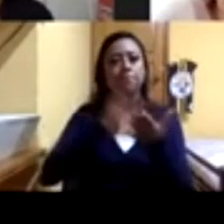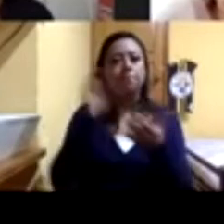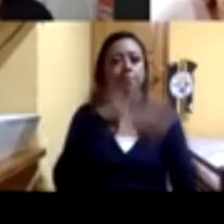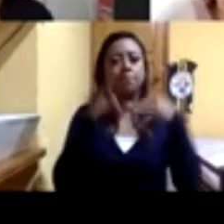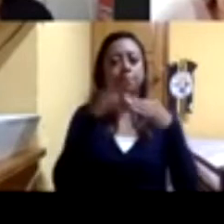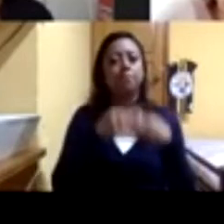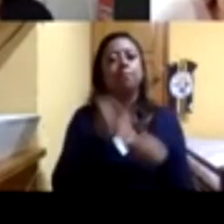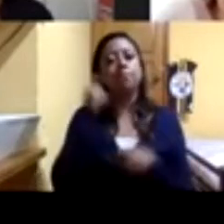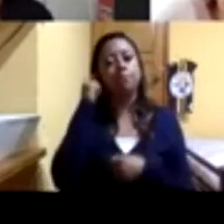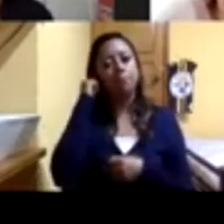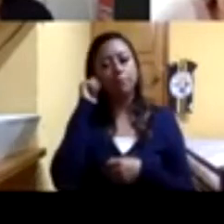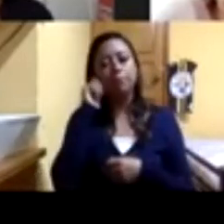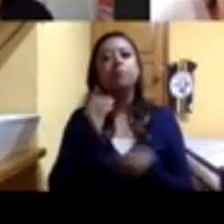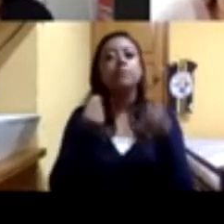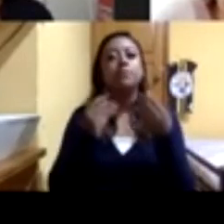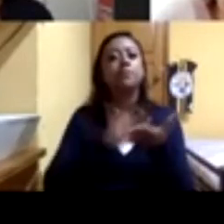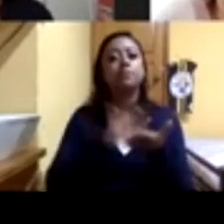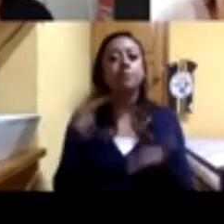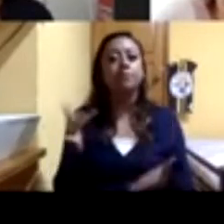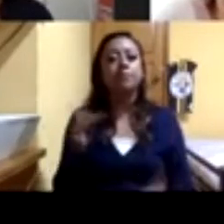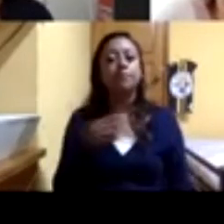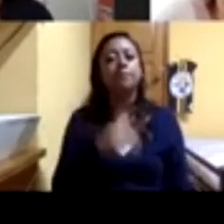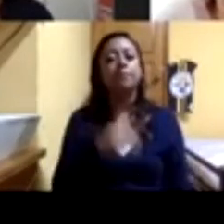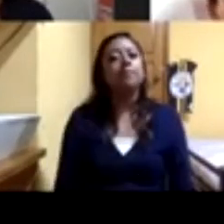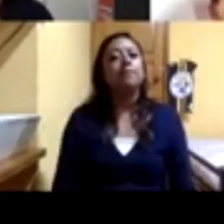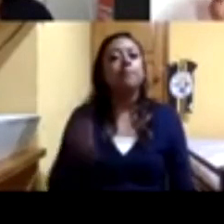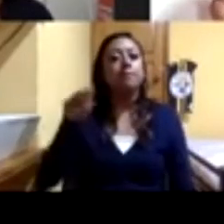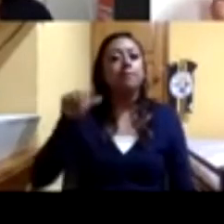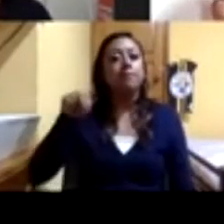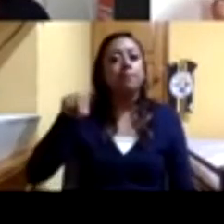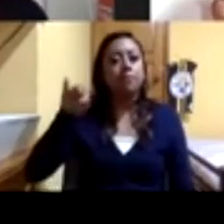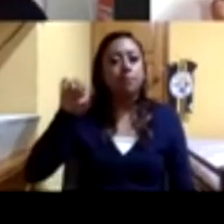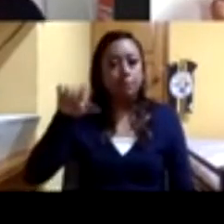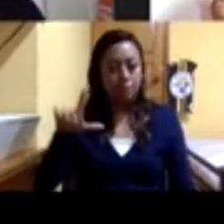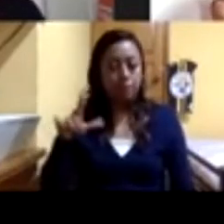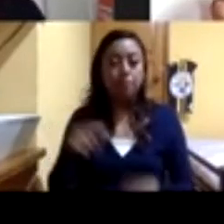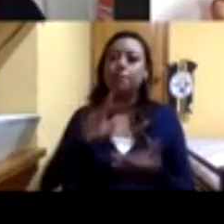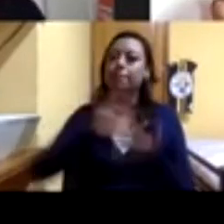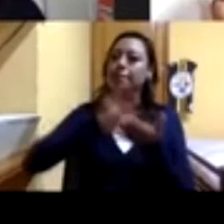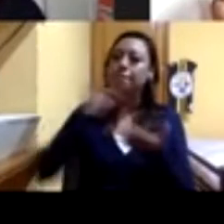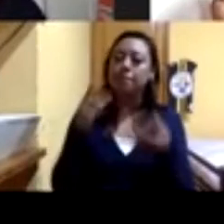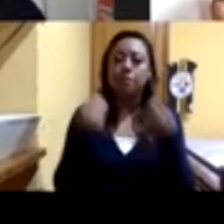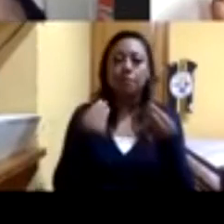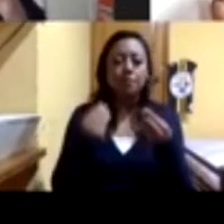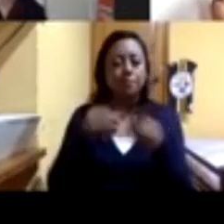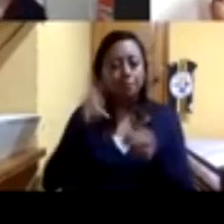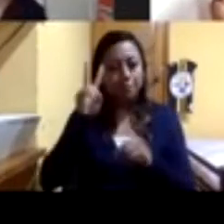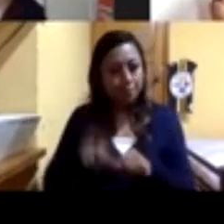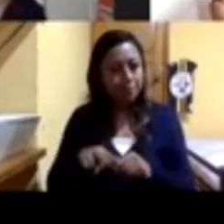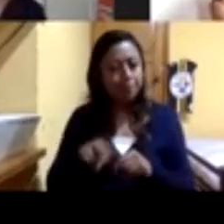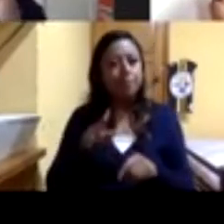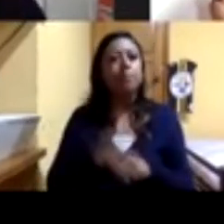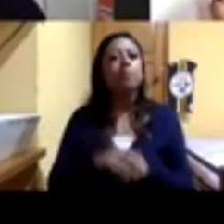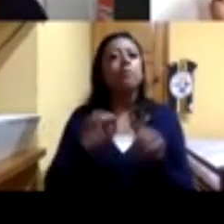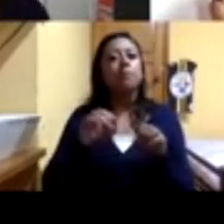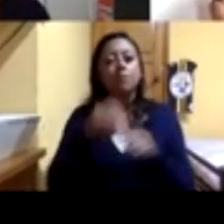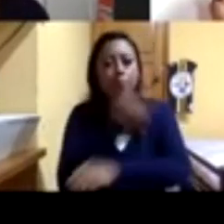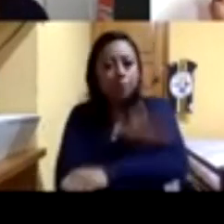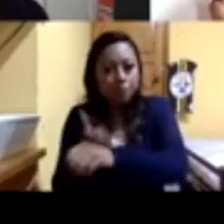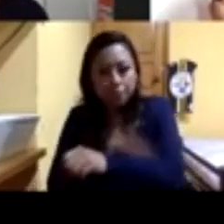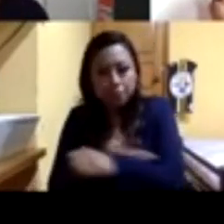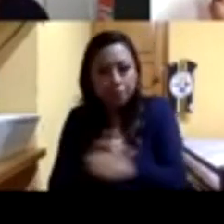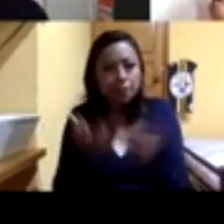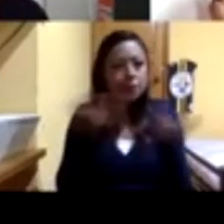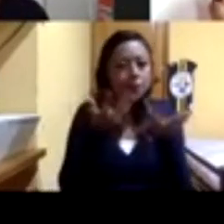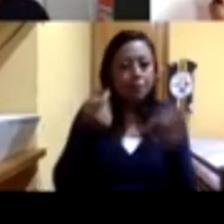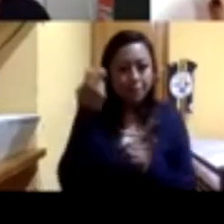Muchas gracias, Manuel. Agradecer también específicamente el apoyo, el respaldo en la organización de este